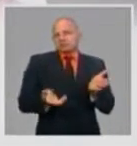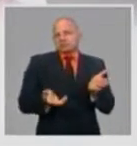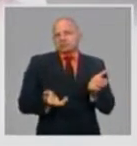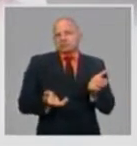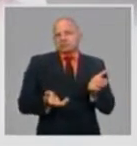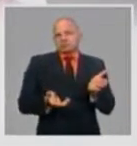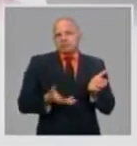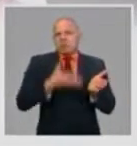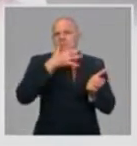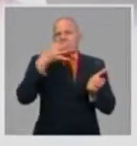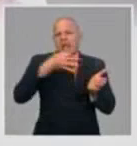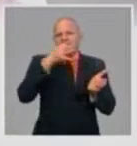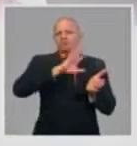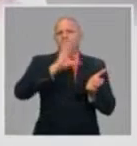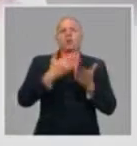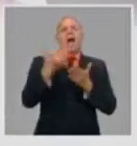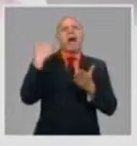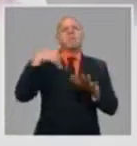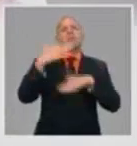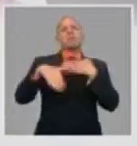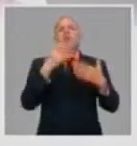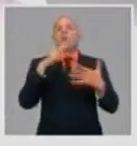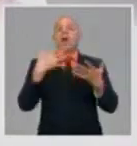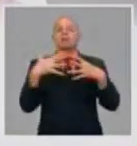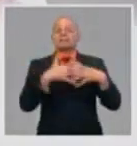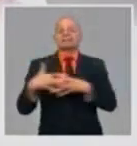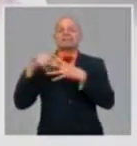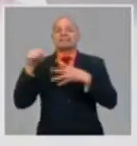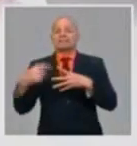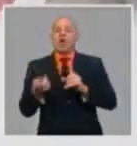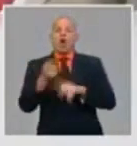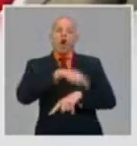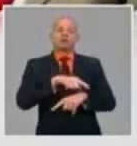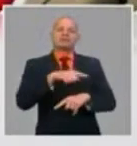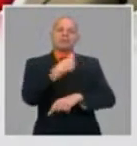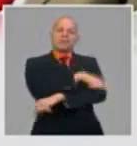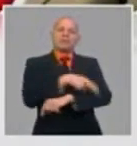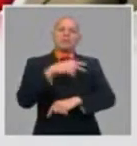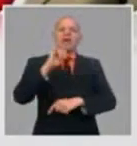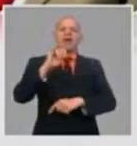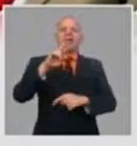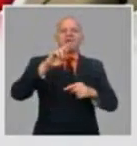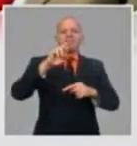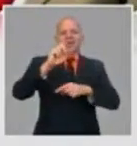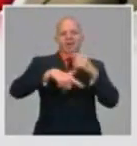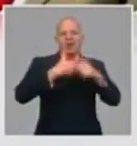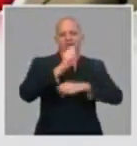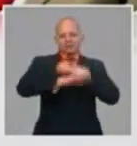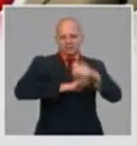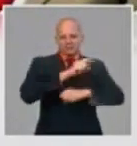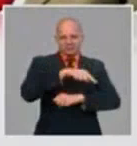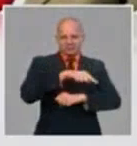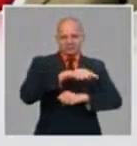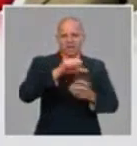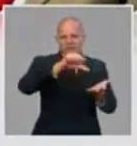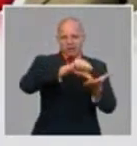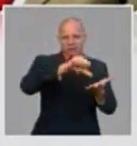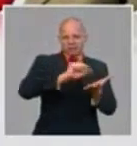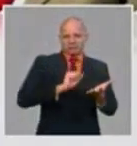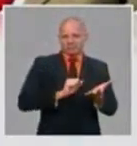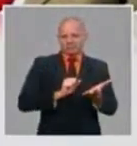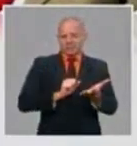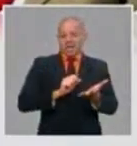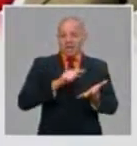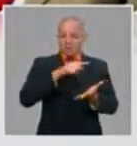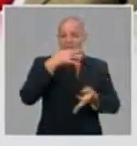de las relaciones de Irak y Estados Unidos y lo que había que hacer. Continuamos. Y aquí, de aquí salieron